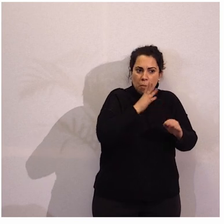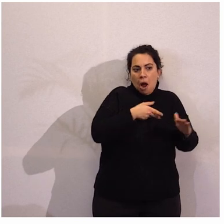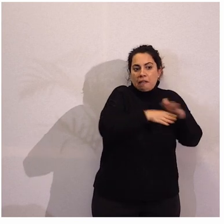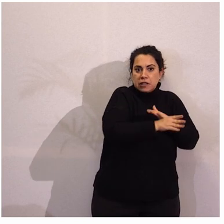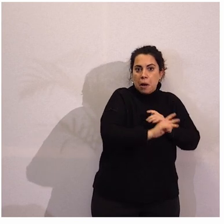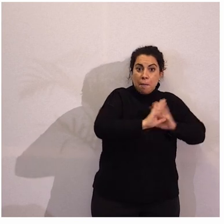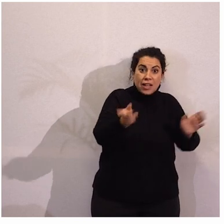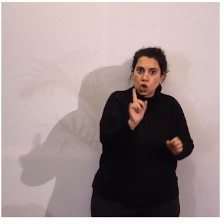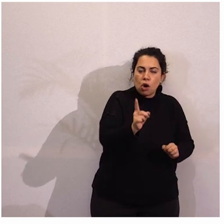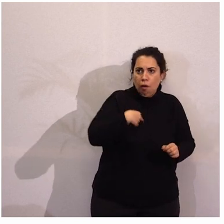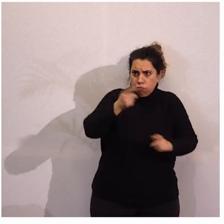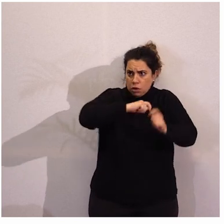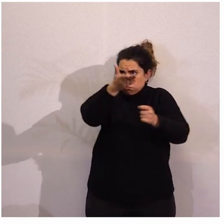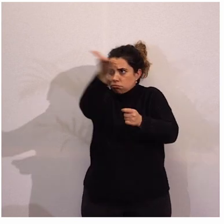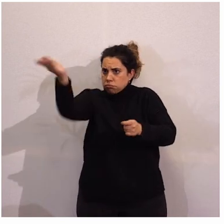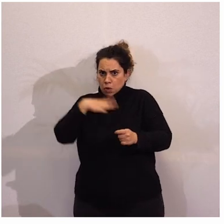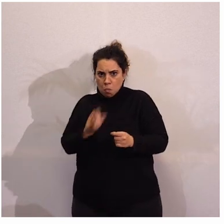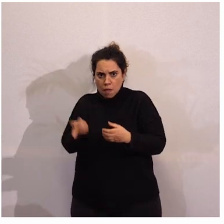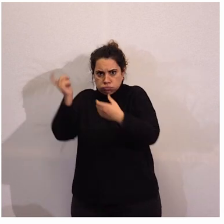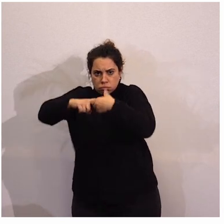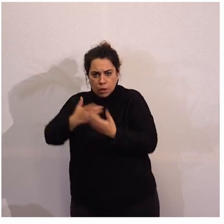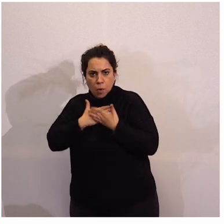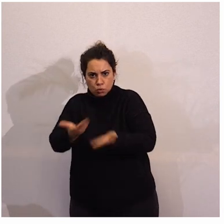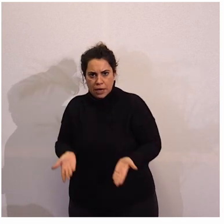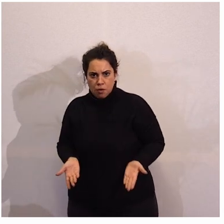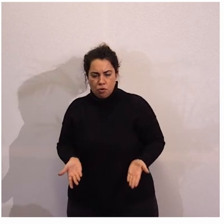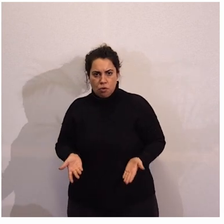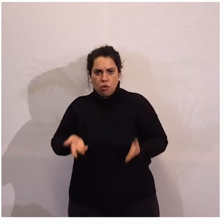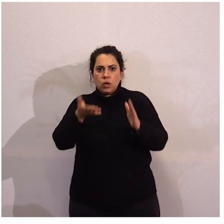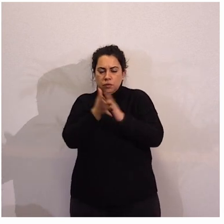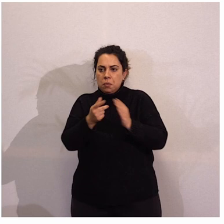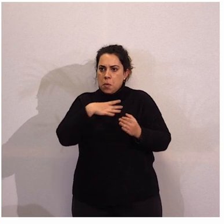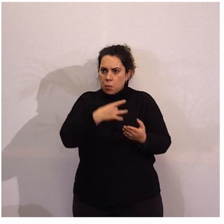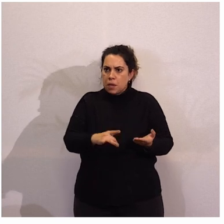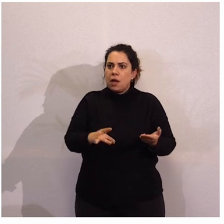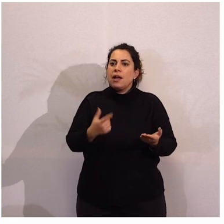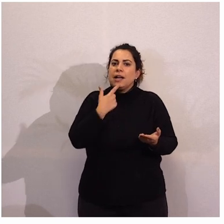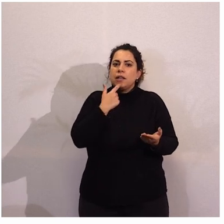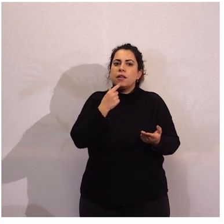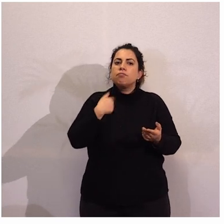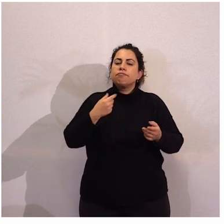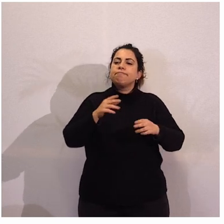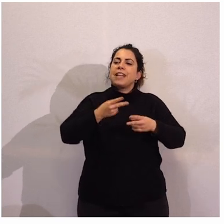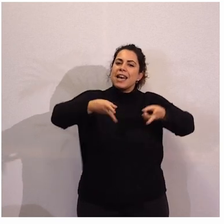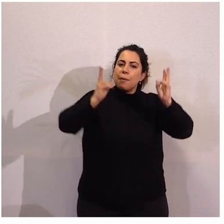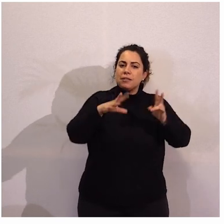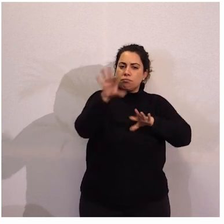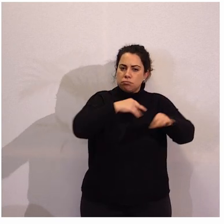sino fuera en otras, ¿no? Y que de verdad se podamos hablar de libertad de elección,